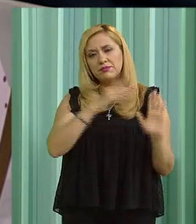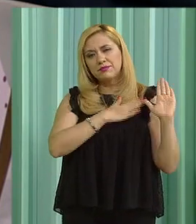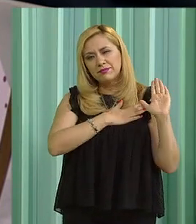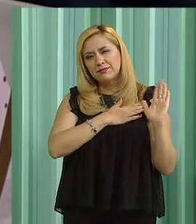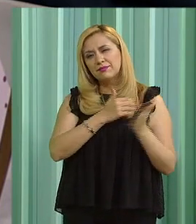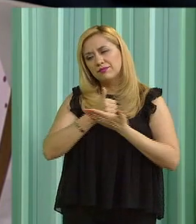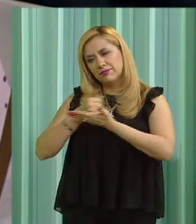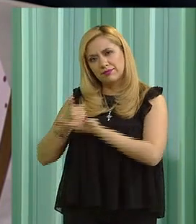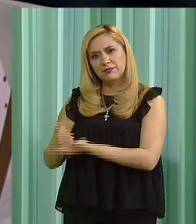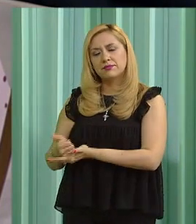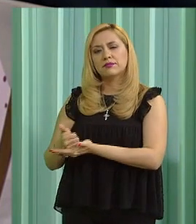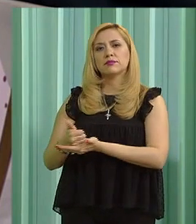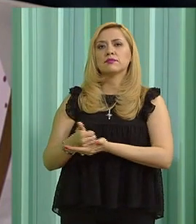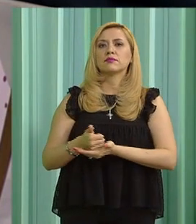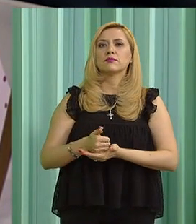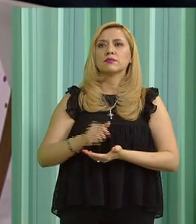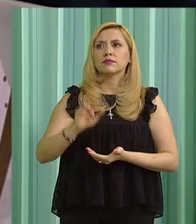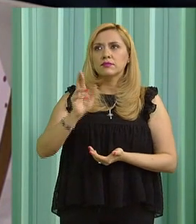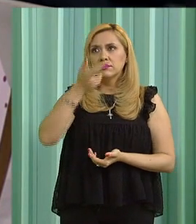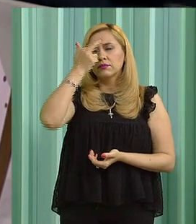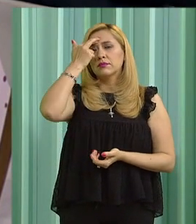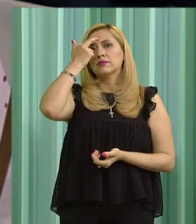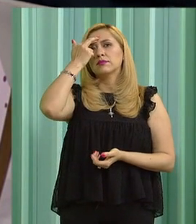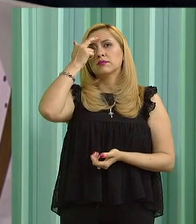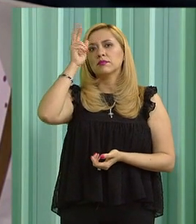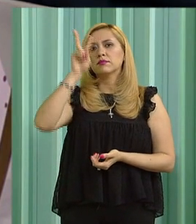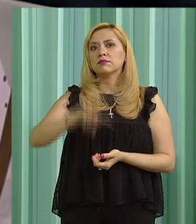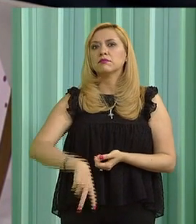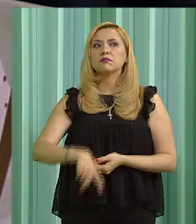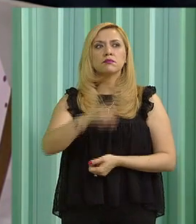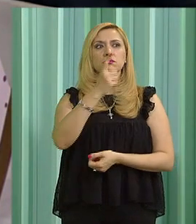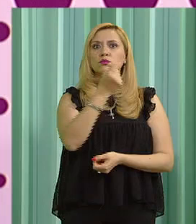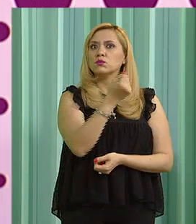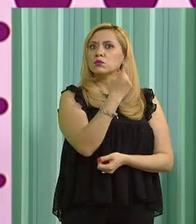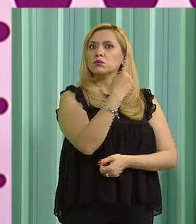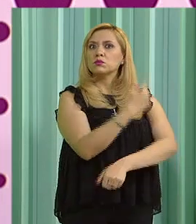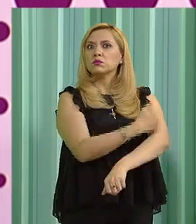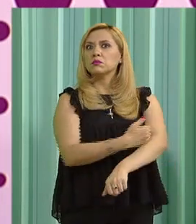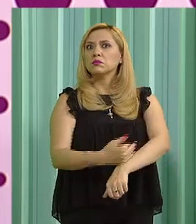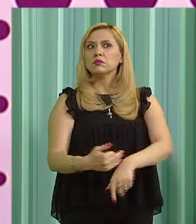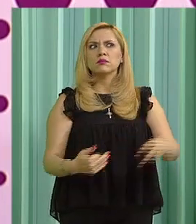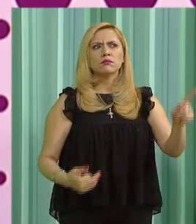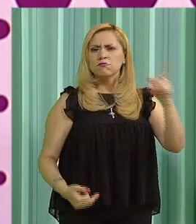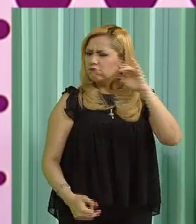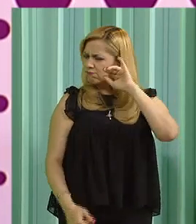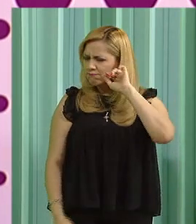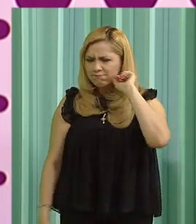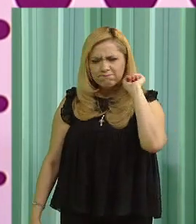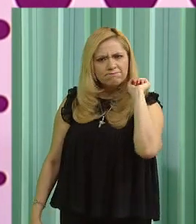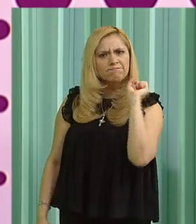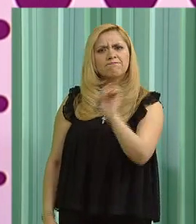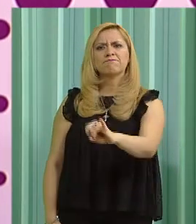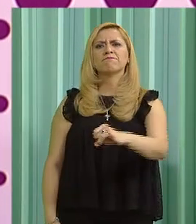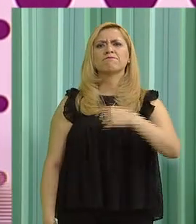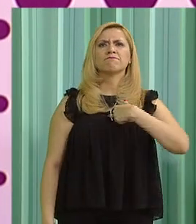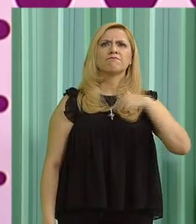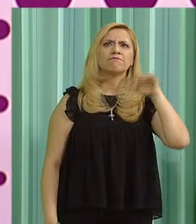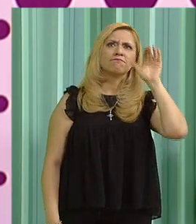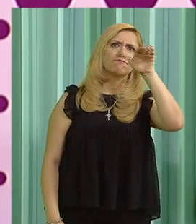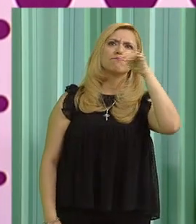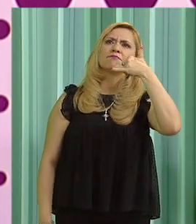recordando precisamente a una familia que acudió a este llamado, nos decían... a mí,